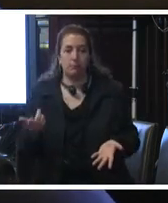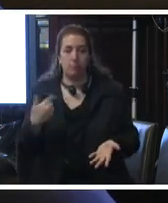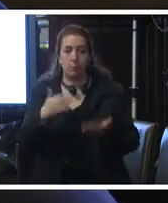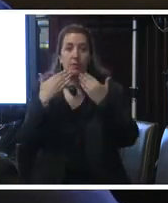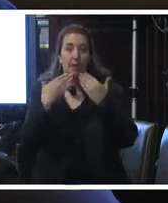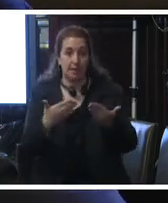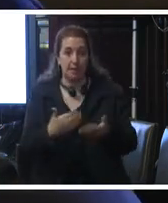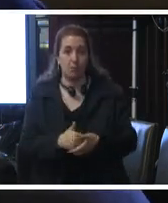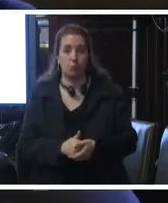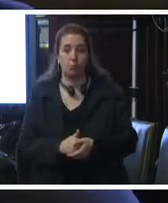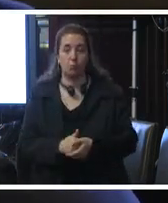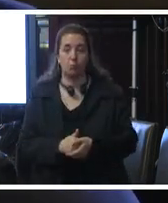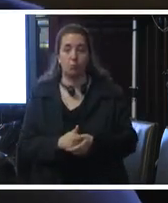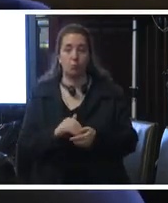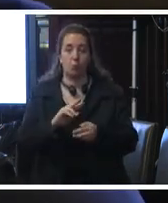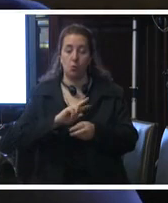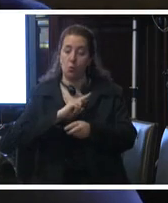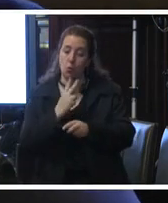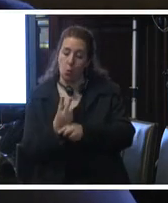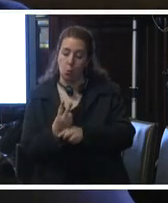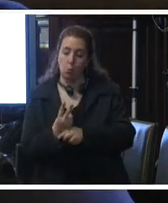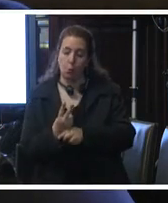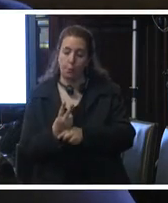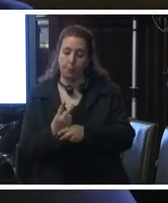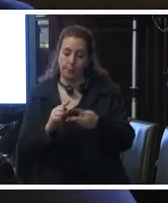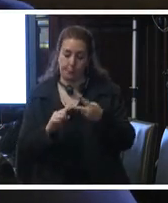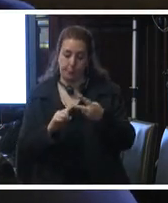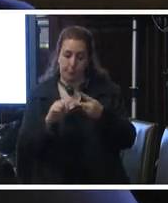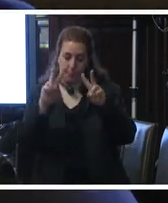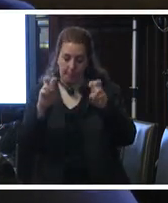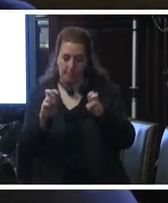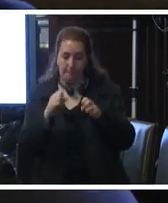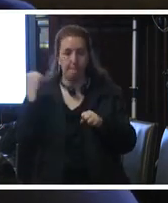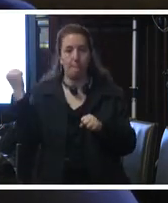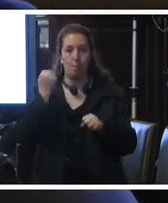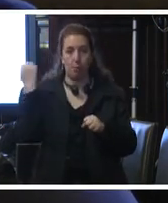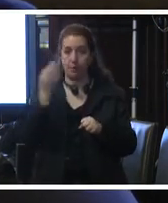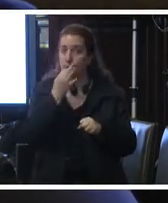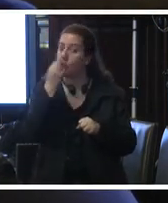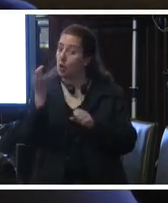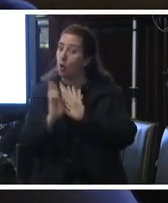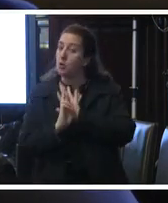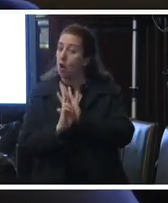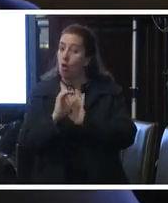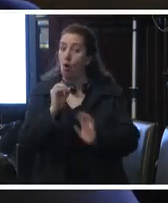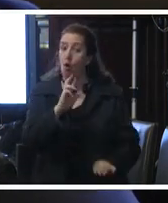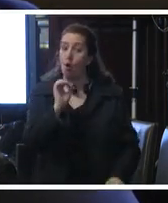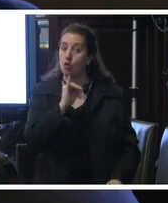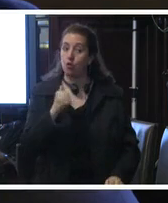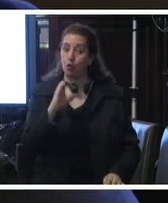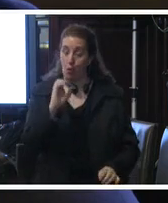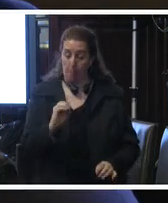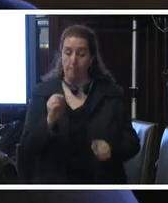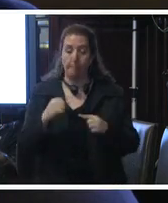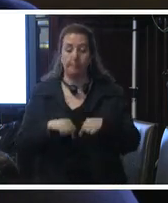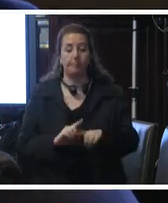que les agradecemos. Lo segundo, me parece muy importante lo que acaba de mencionar el comisionado Orozco, de